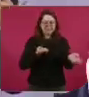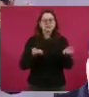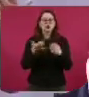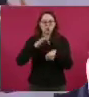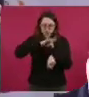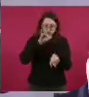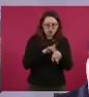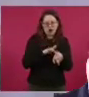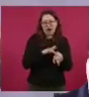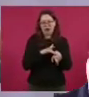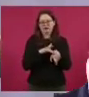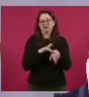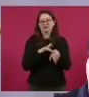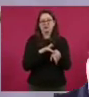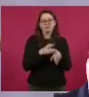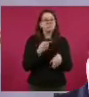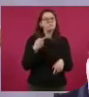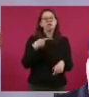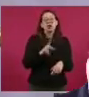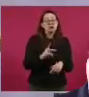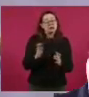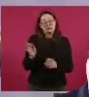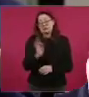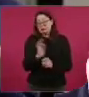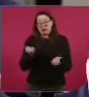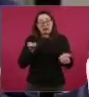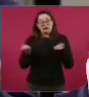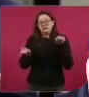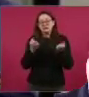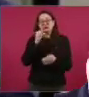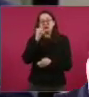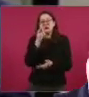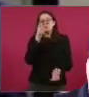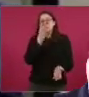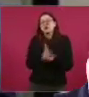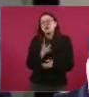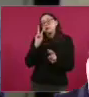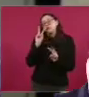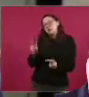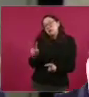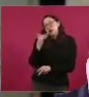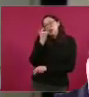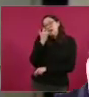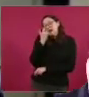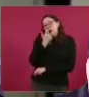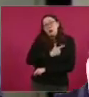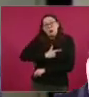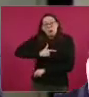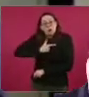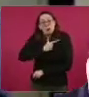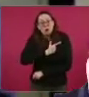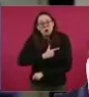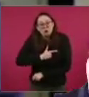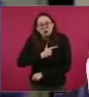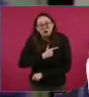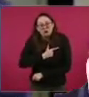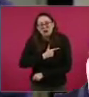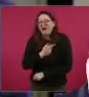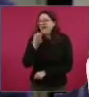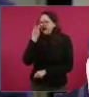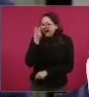si existe pasión por el deporte, que es algo